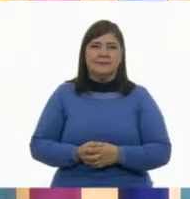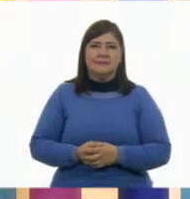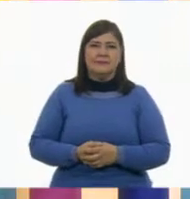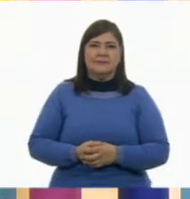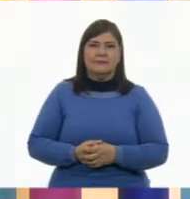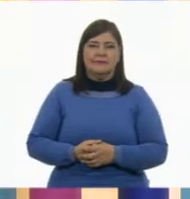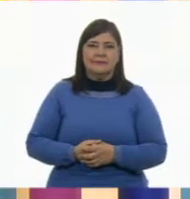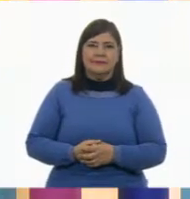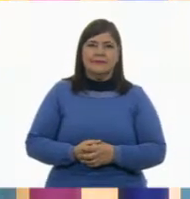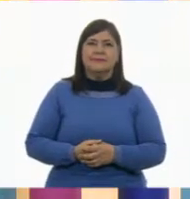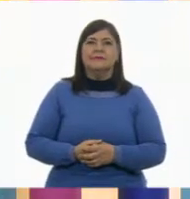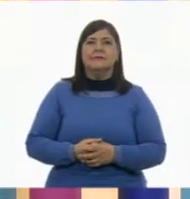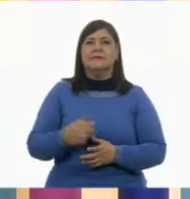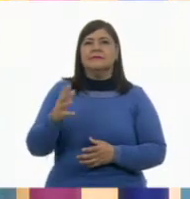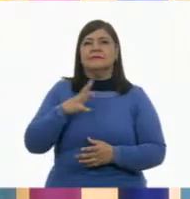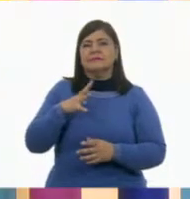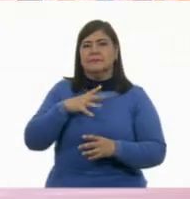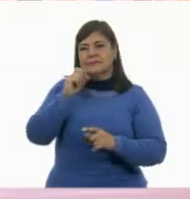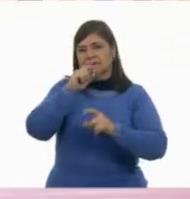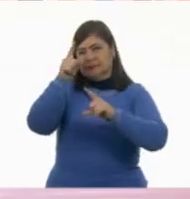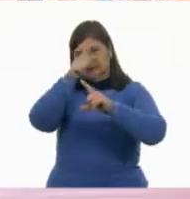Y tenemos nuestro circulito.